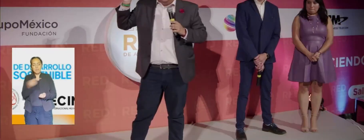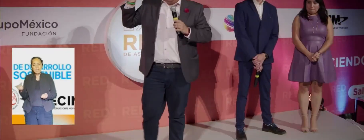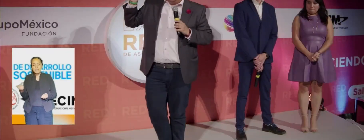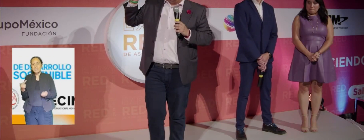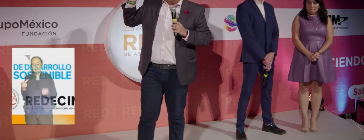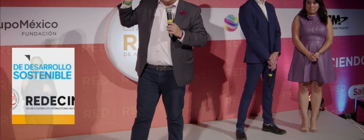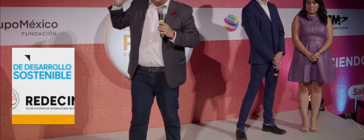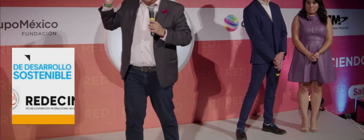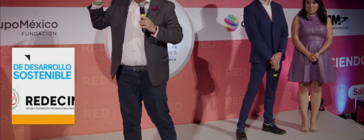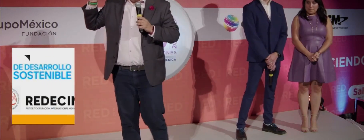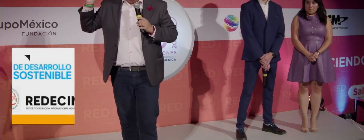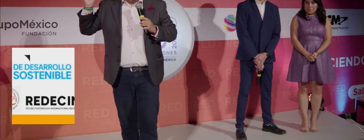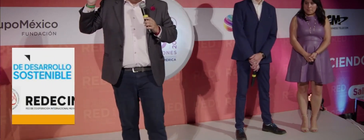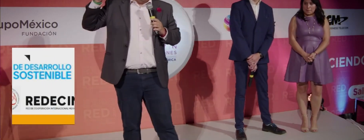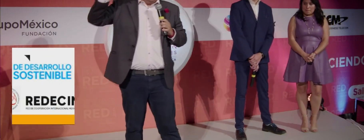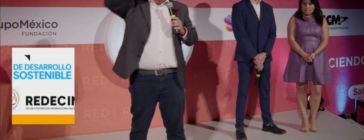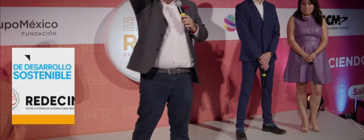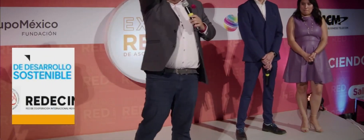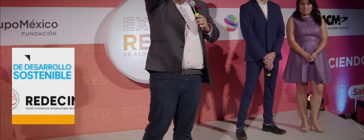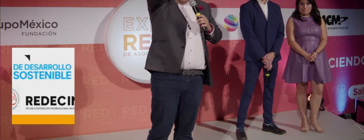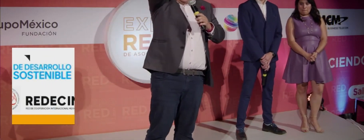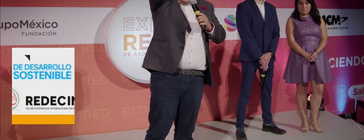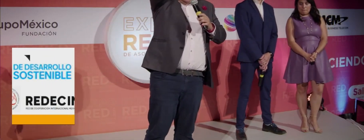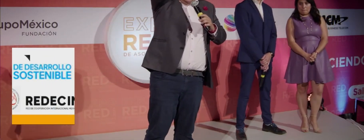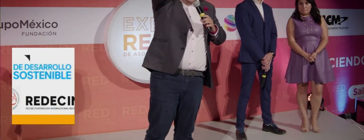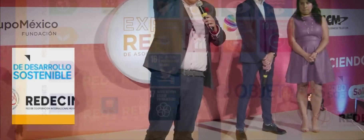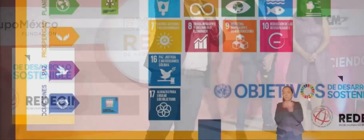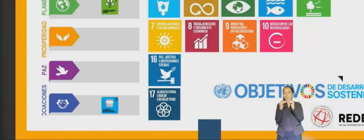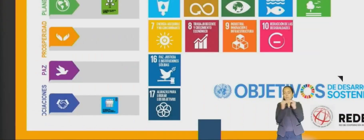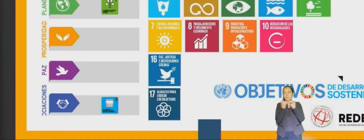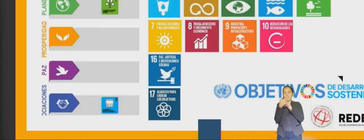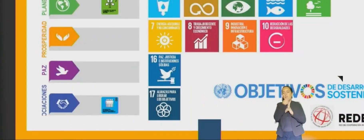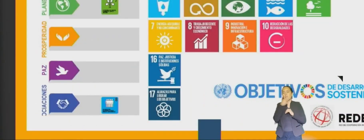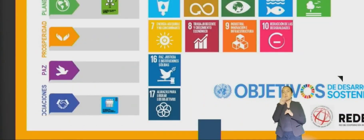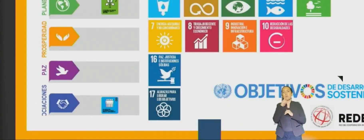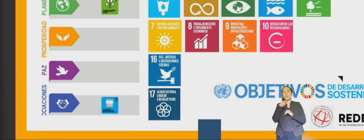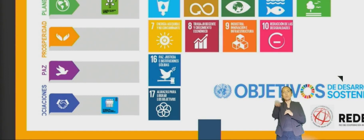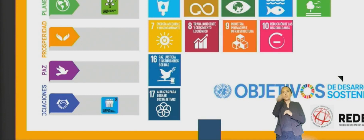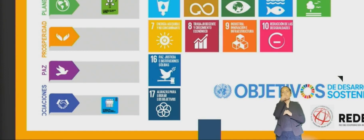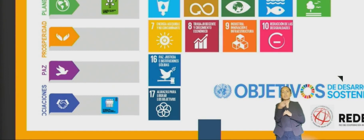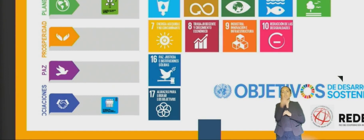bienestar, educación de calidad, igualdad de género. ¿Se identifican aquí en este algunos? A ver,